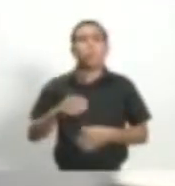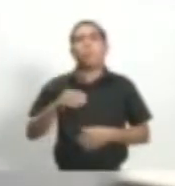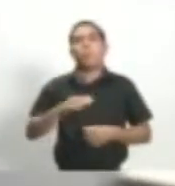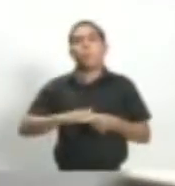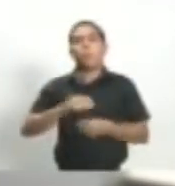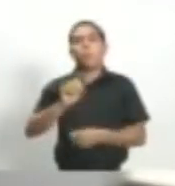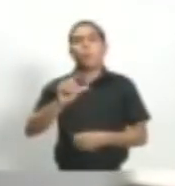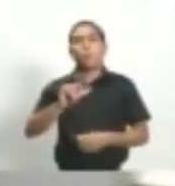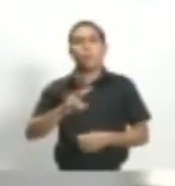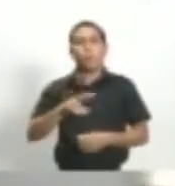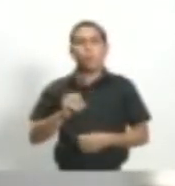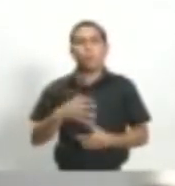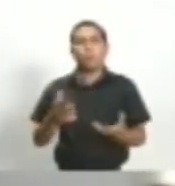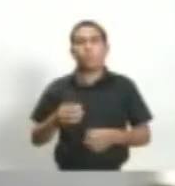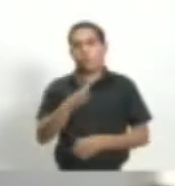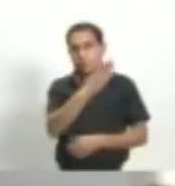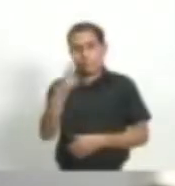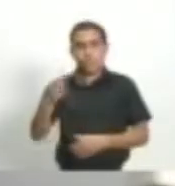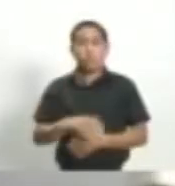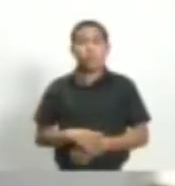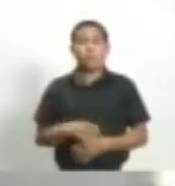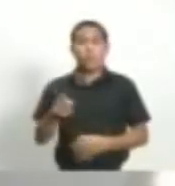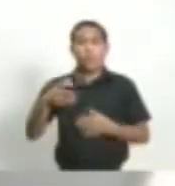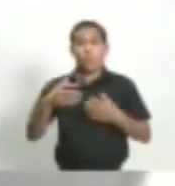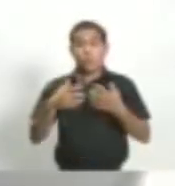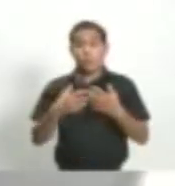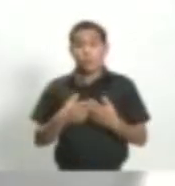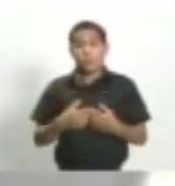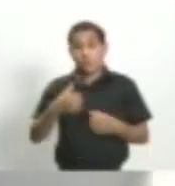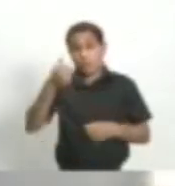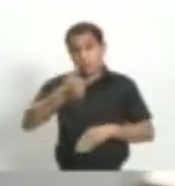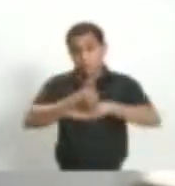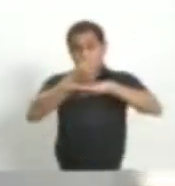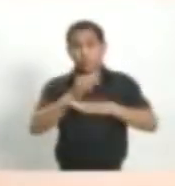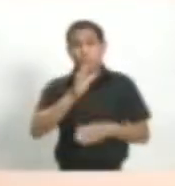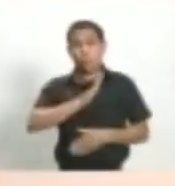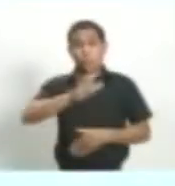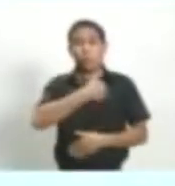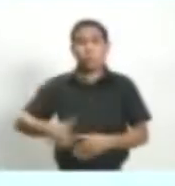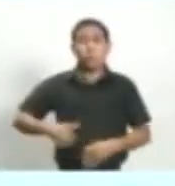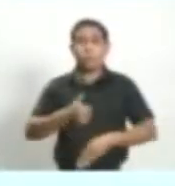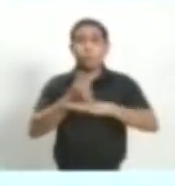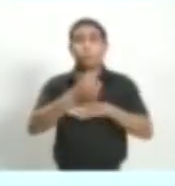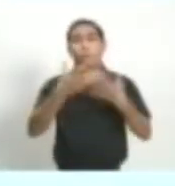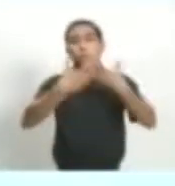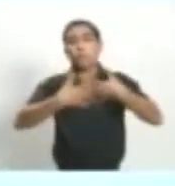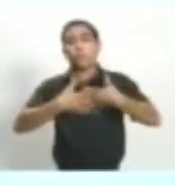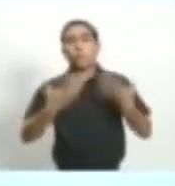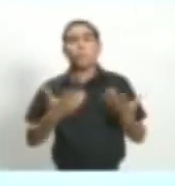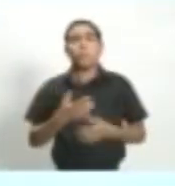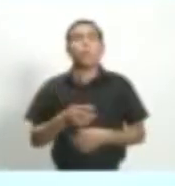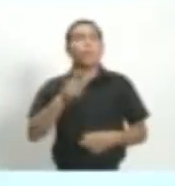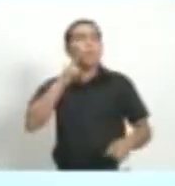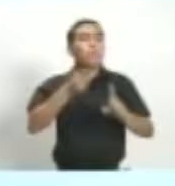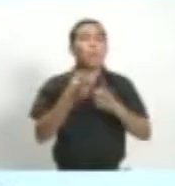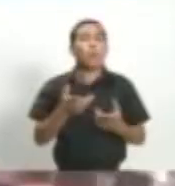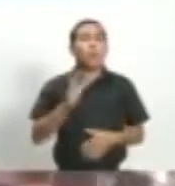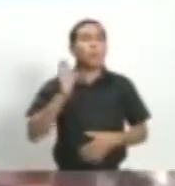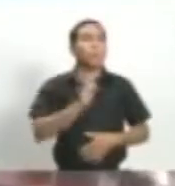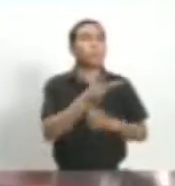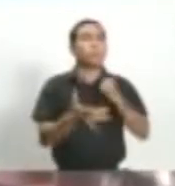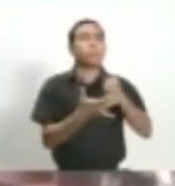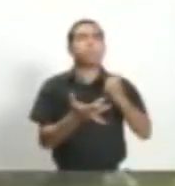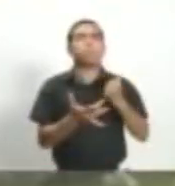Barranquilla. Según José Rodrigo Dahut, director comercial de Electricaribe, buscan reducir el endeudamiento de la compañía, pues